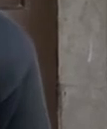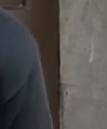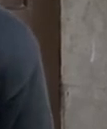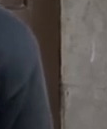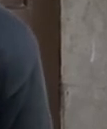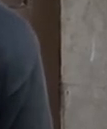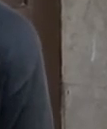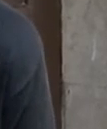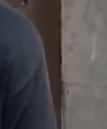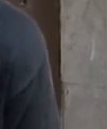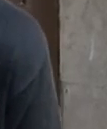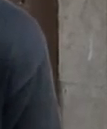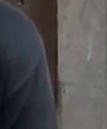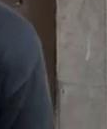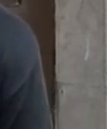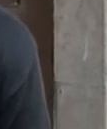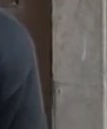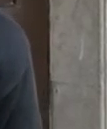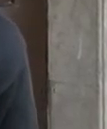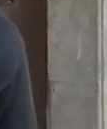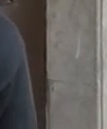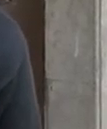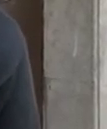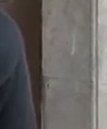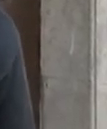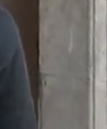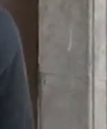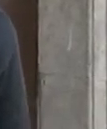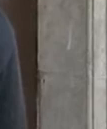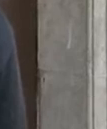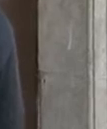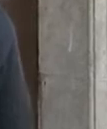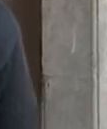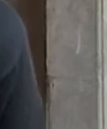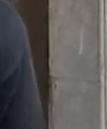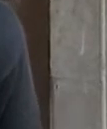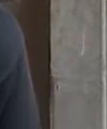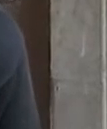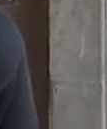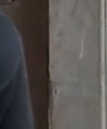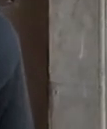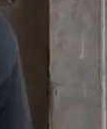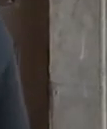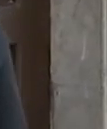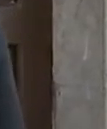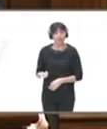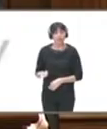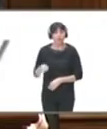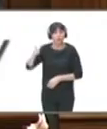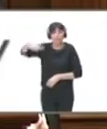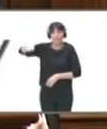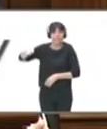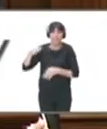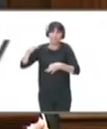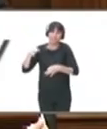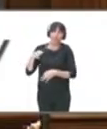gobierno con los compromisos principales encausados o ya a punto de aprobarse como es la ley del suelo